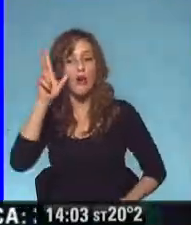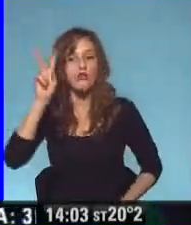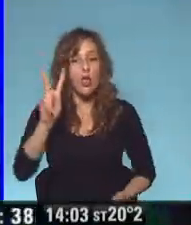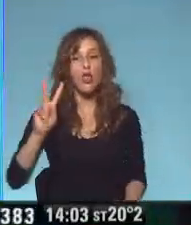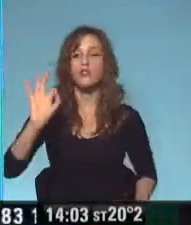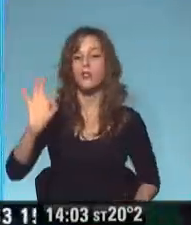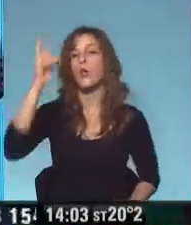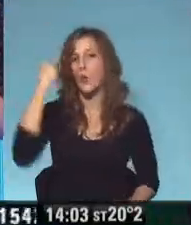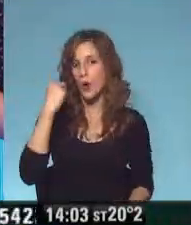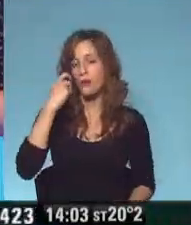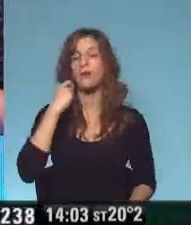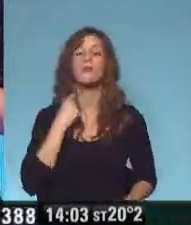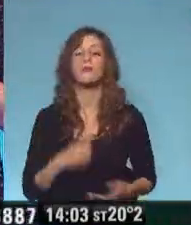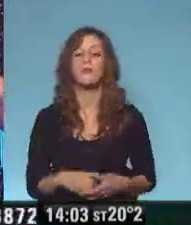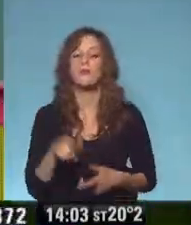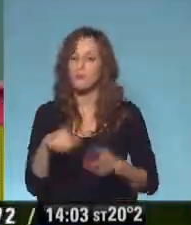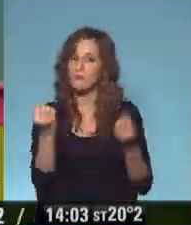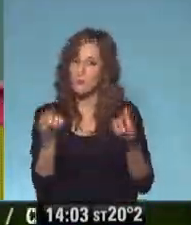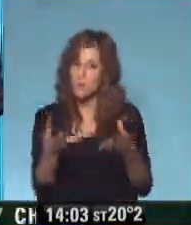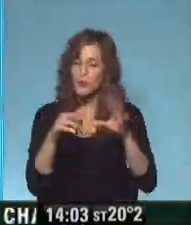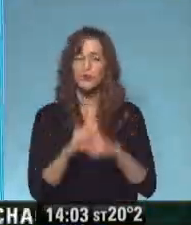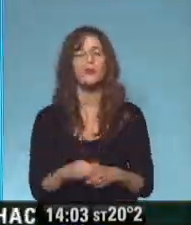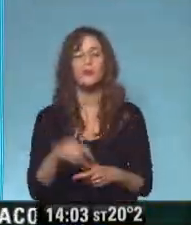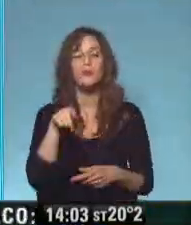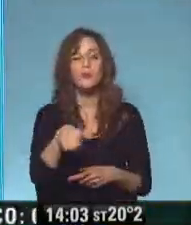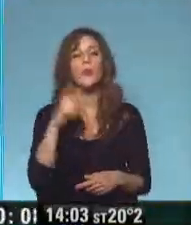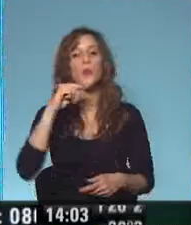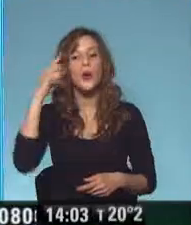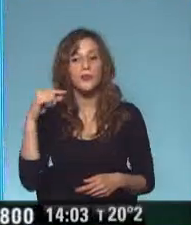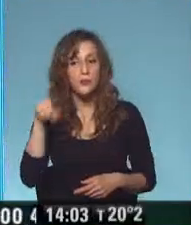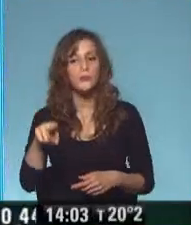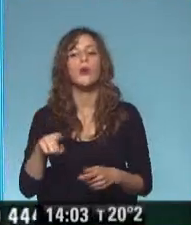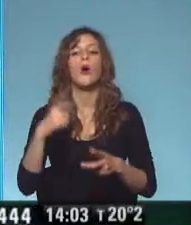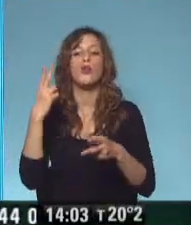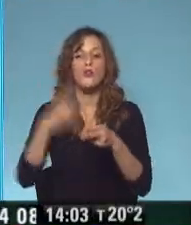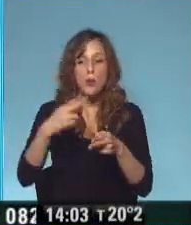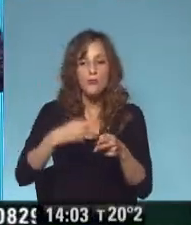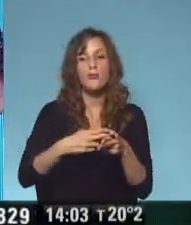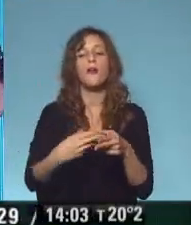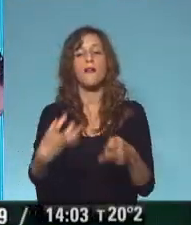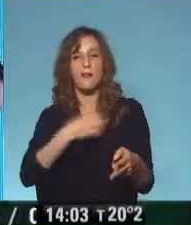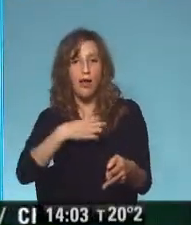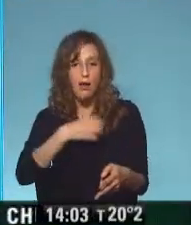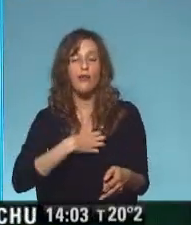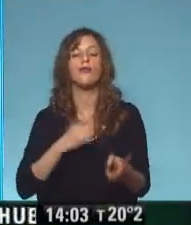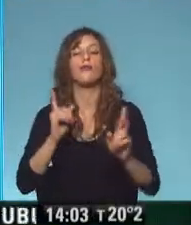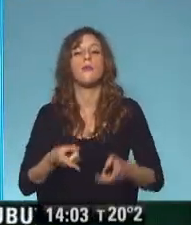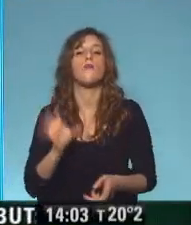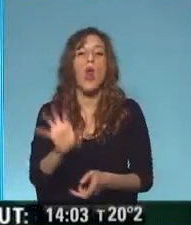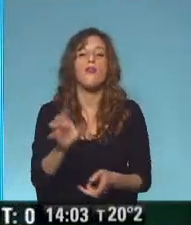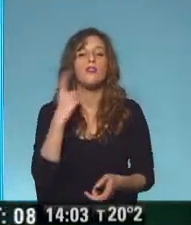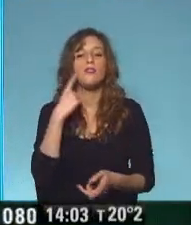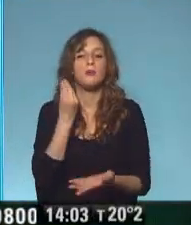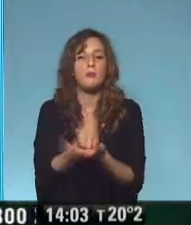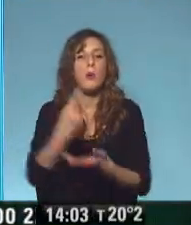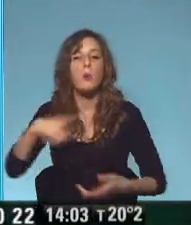1166798209. Aprendí a hacerlo con los dedos. Muy bien. A ese WhatsApp nos mandan el nombre, el grado y el lugar desde donde nos escriben con la pregunta o la